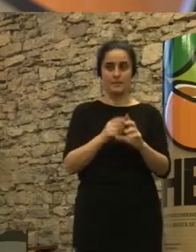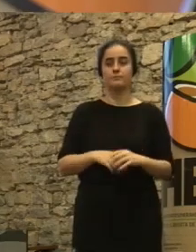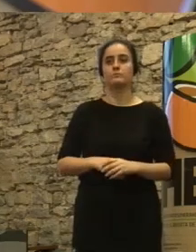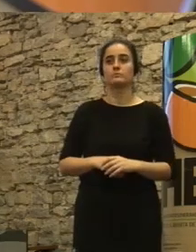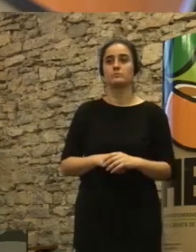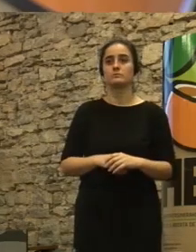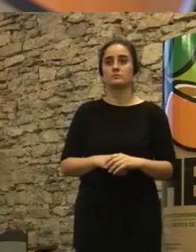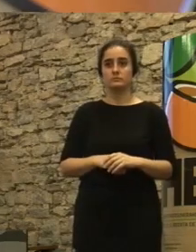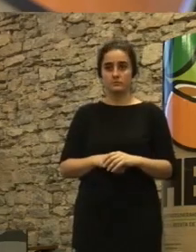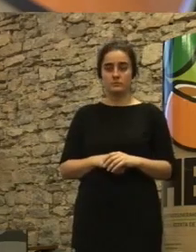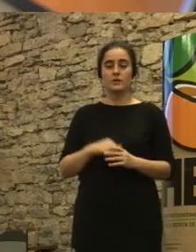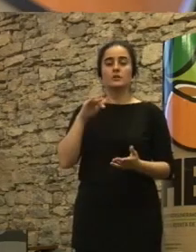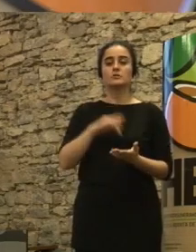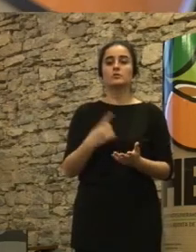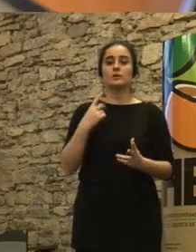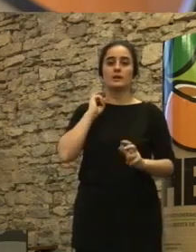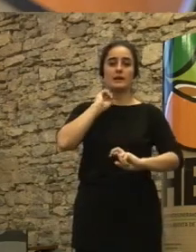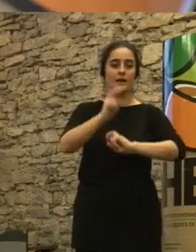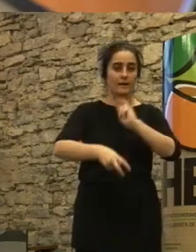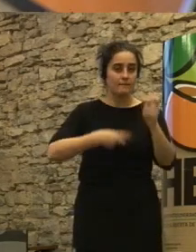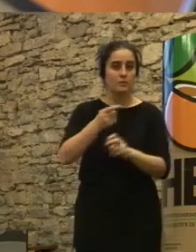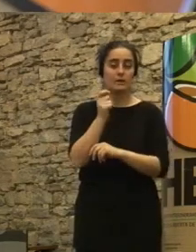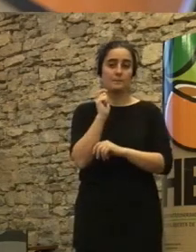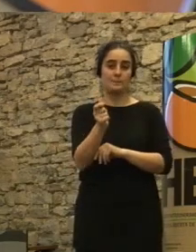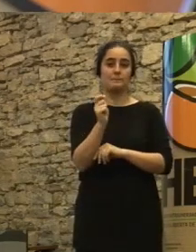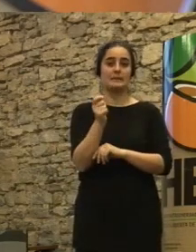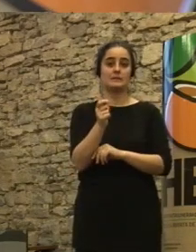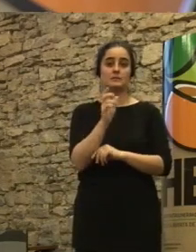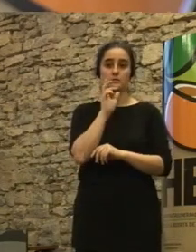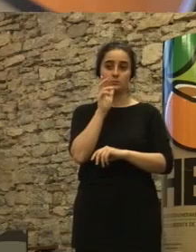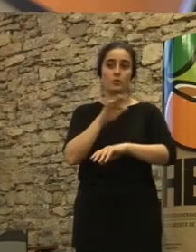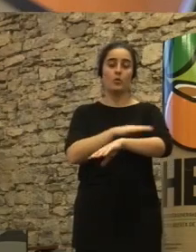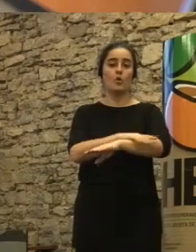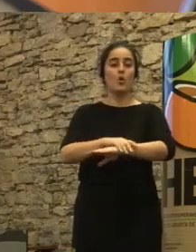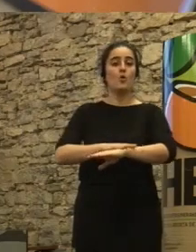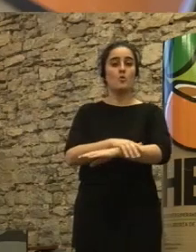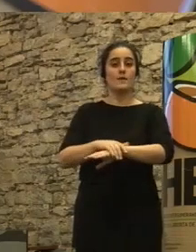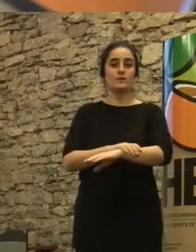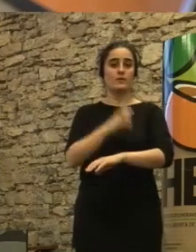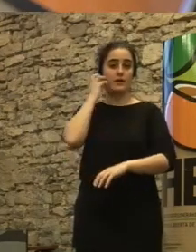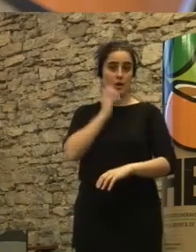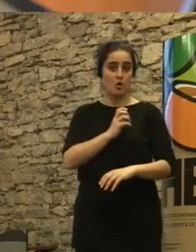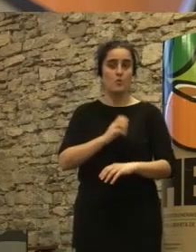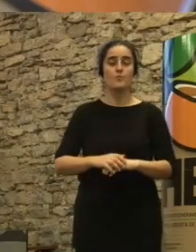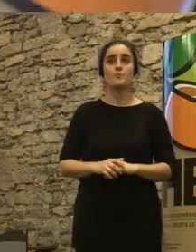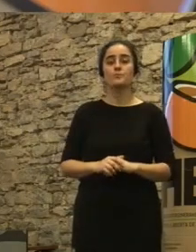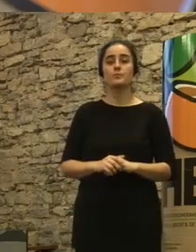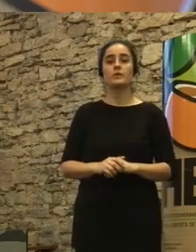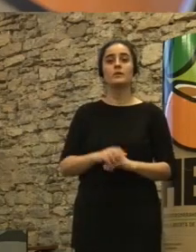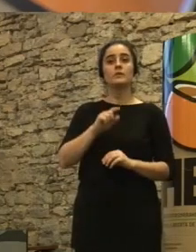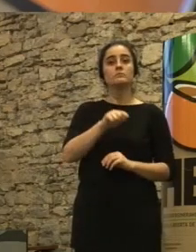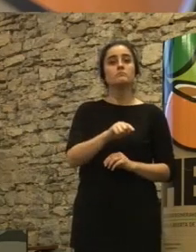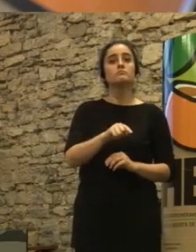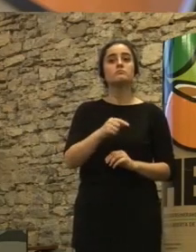Evidentemente, hubo una reforma de las pensiones por parte del Gobierno de Rajoy que limitaba